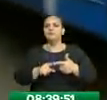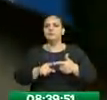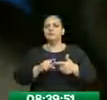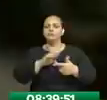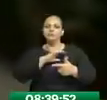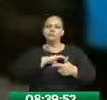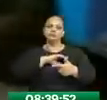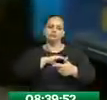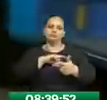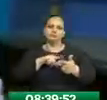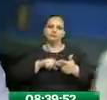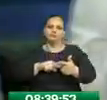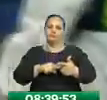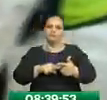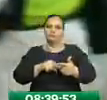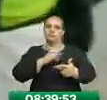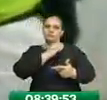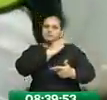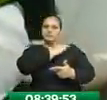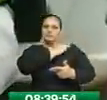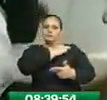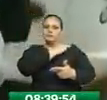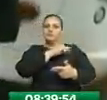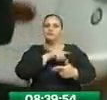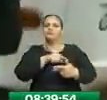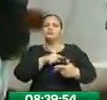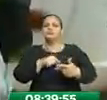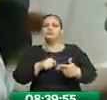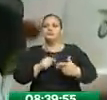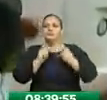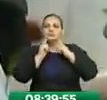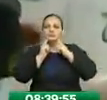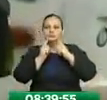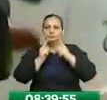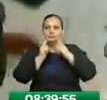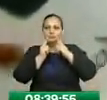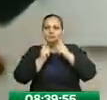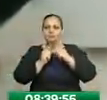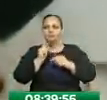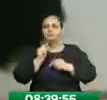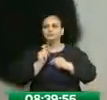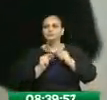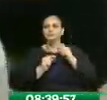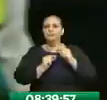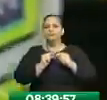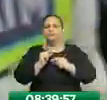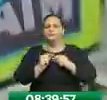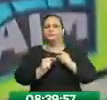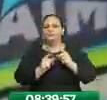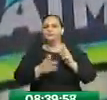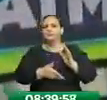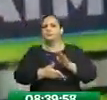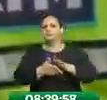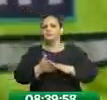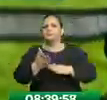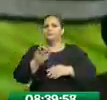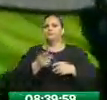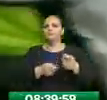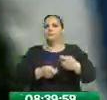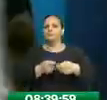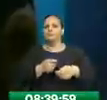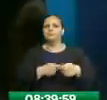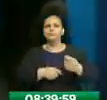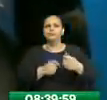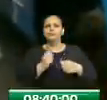así es que de poco a poco esto se va reactivando y es importante su contribución, su colaboración.